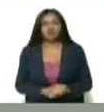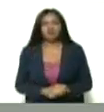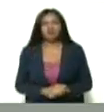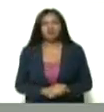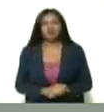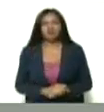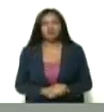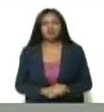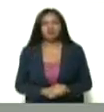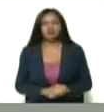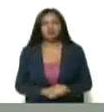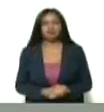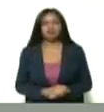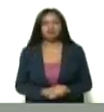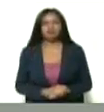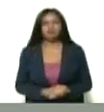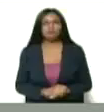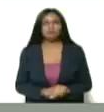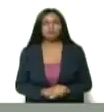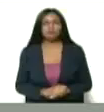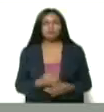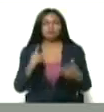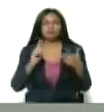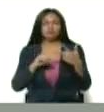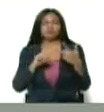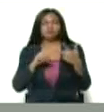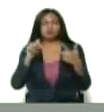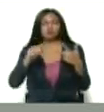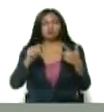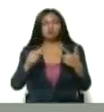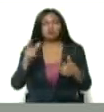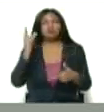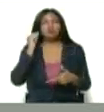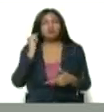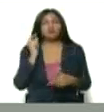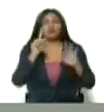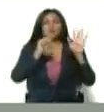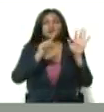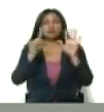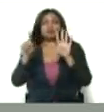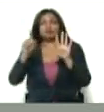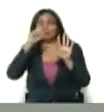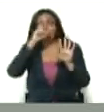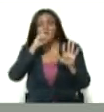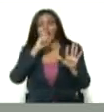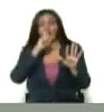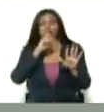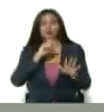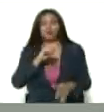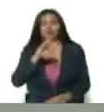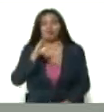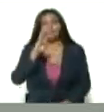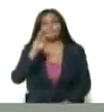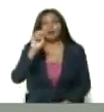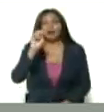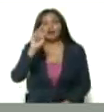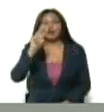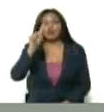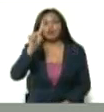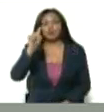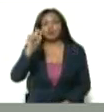asintomática. El tercer caso de hoy, una mujer de 66 años, de Baruta.